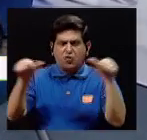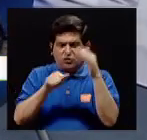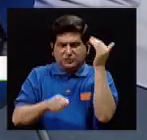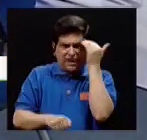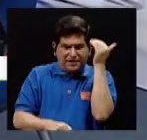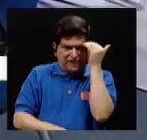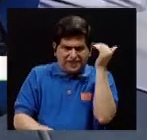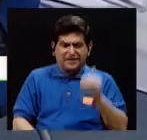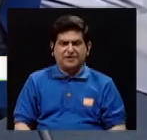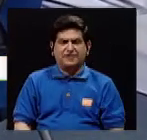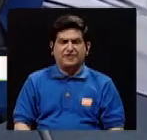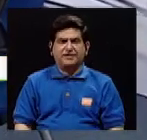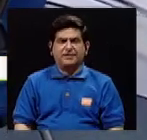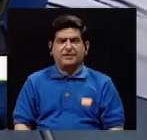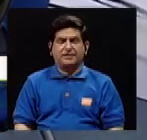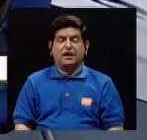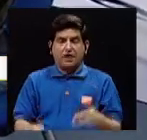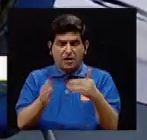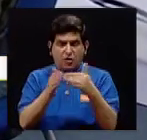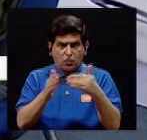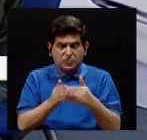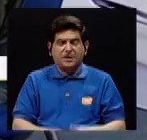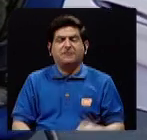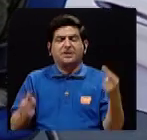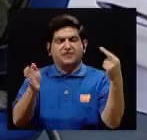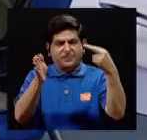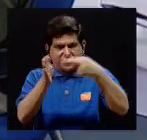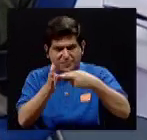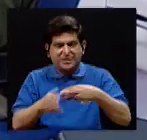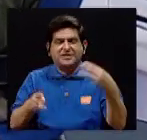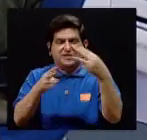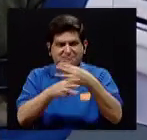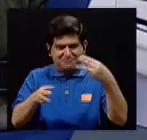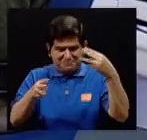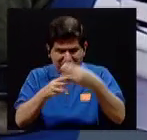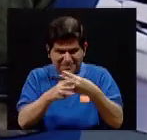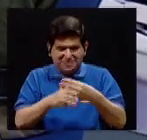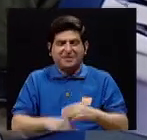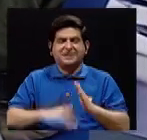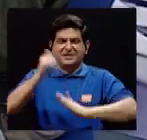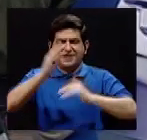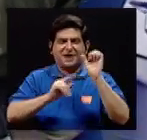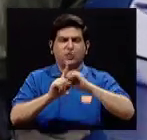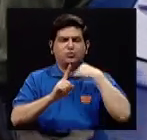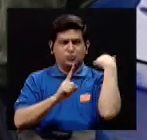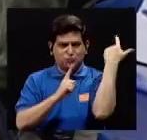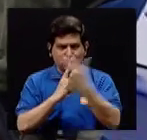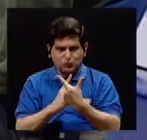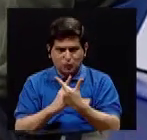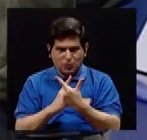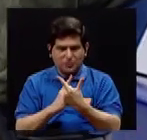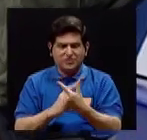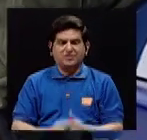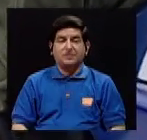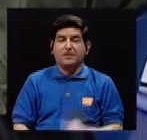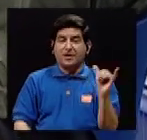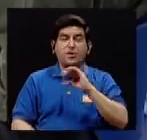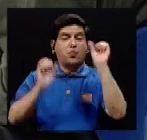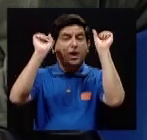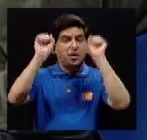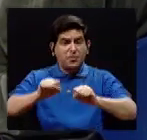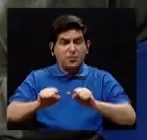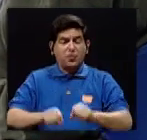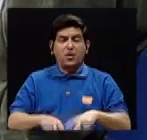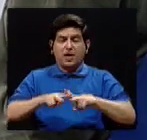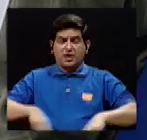conocimiento sino de nuevo se afianza o se reitera la matemática como una construcción social que también